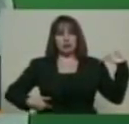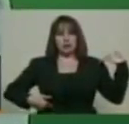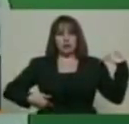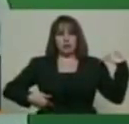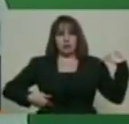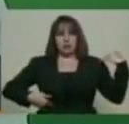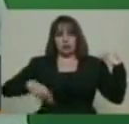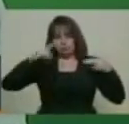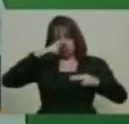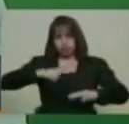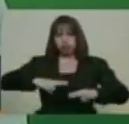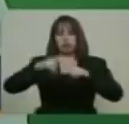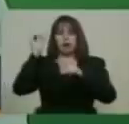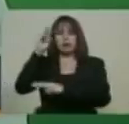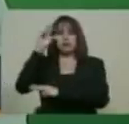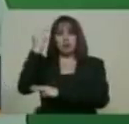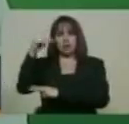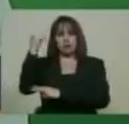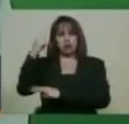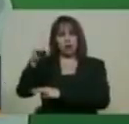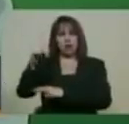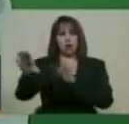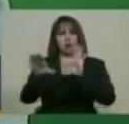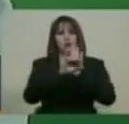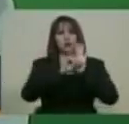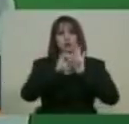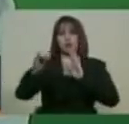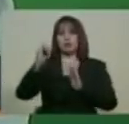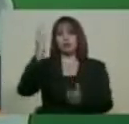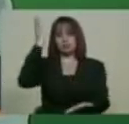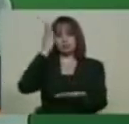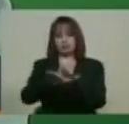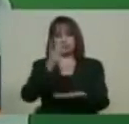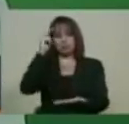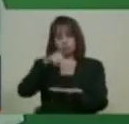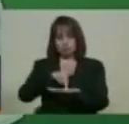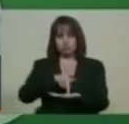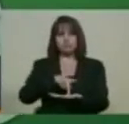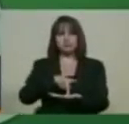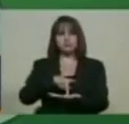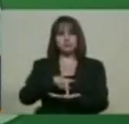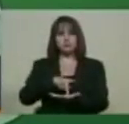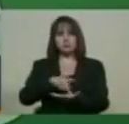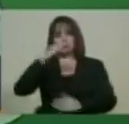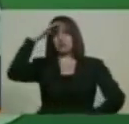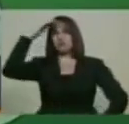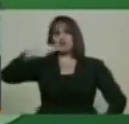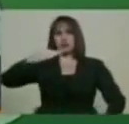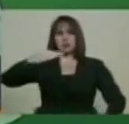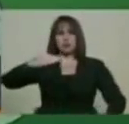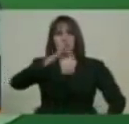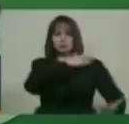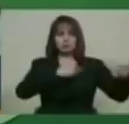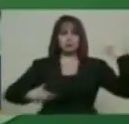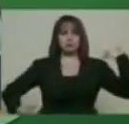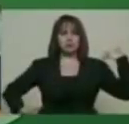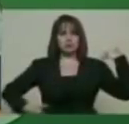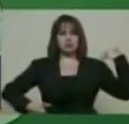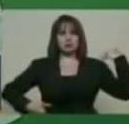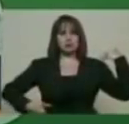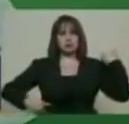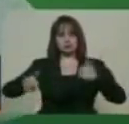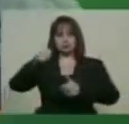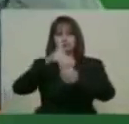soberanísima Asamblea Nacional Constituyente. La llamé a filas y la puse al frente de la Vicepresidencia Ejecutiva de la